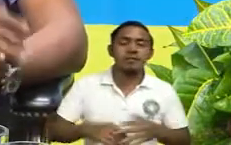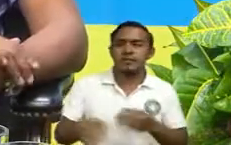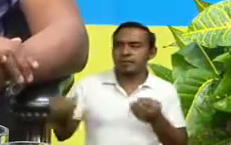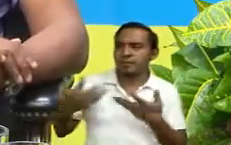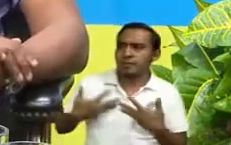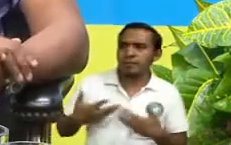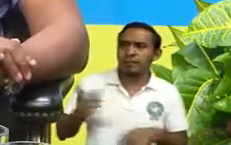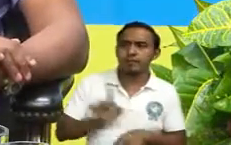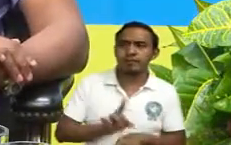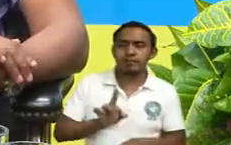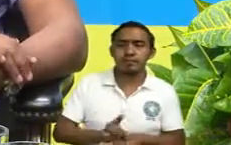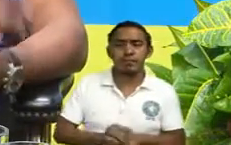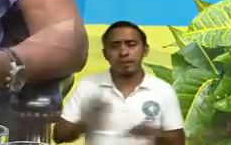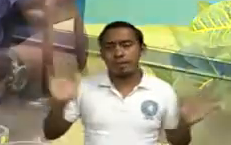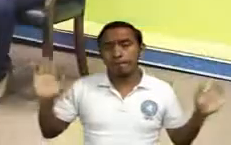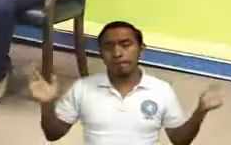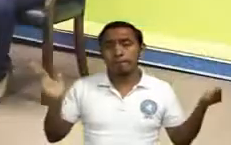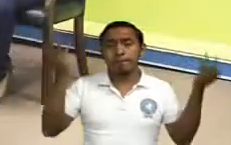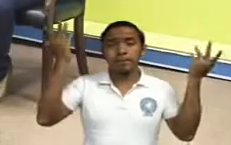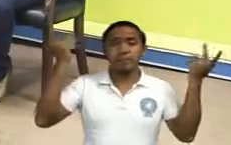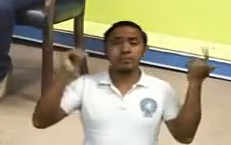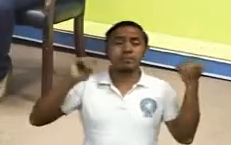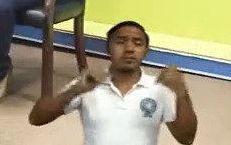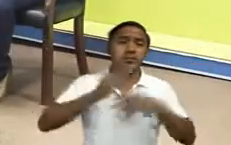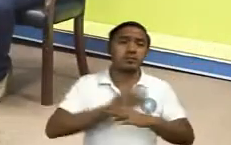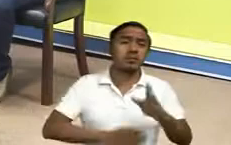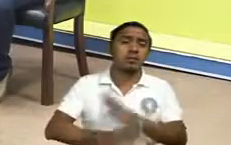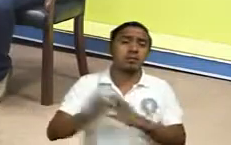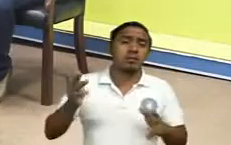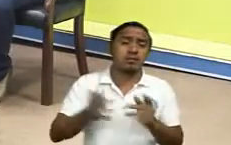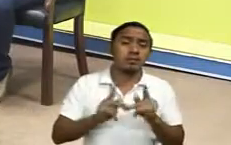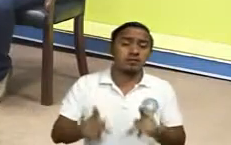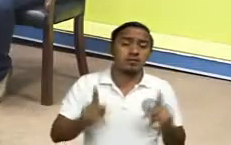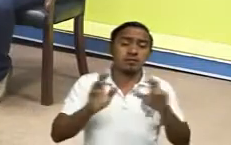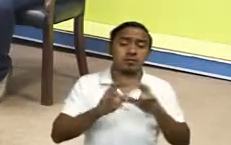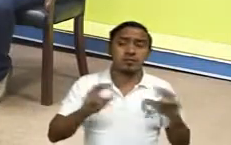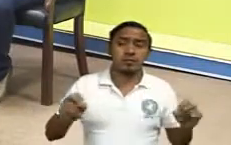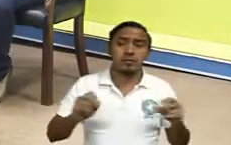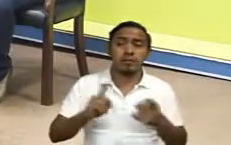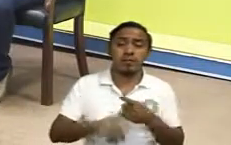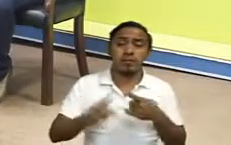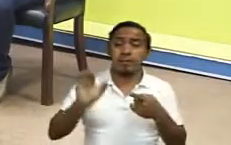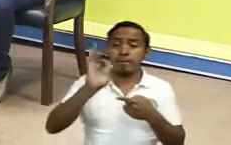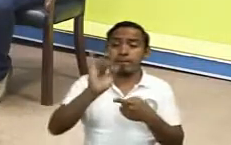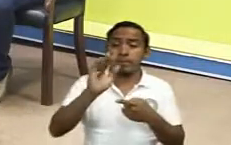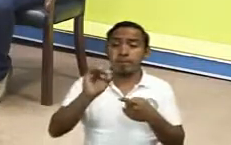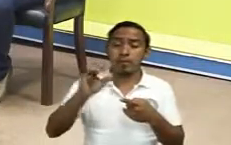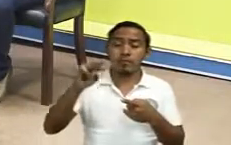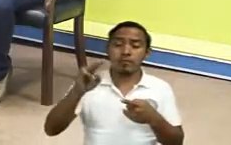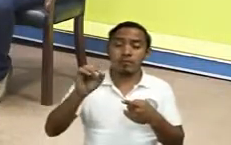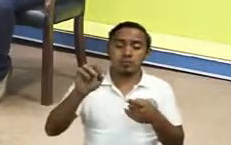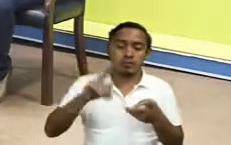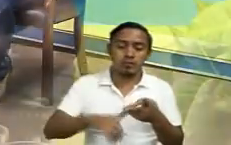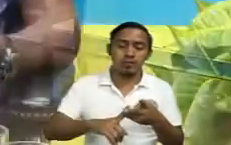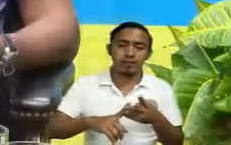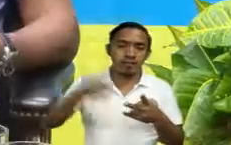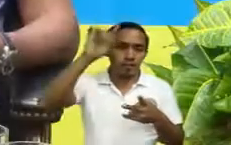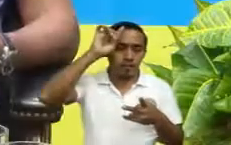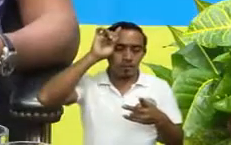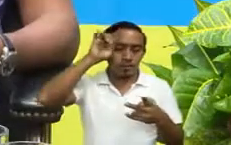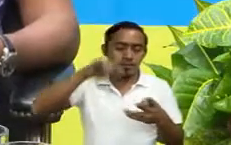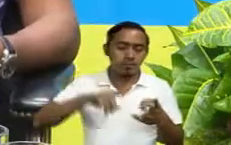la doctora que la mayor discapacidad que presentan los nicaragüenses es la fisicomotora, luego la sigue la